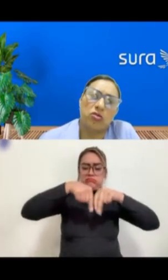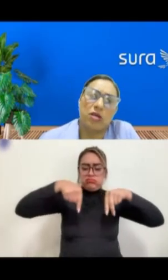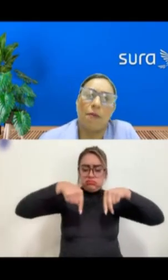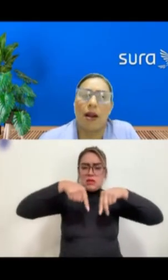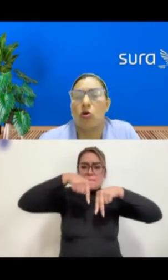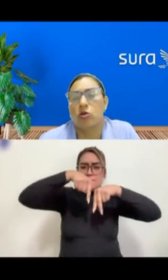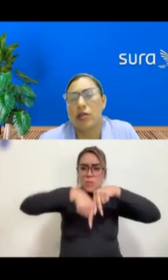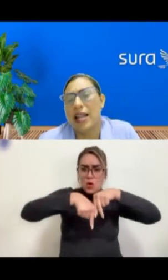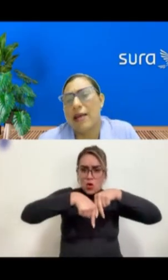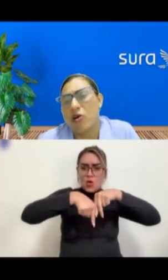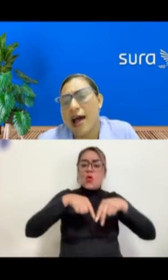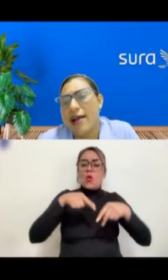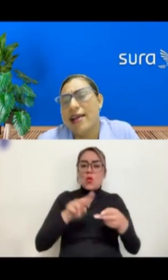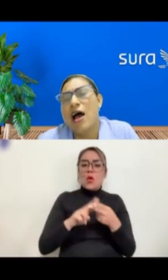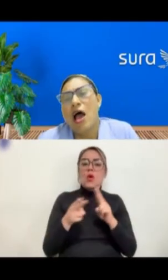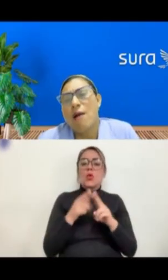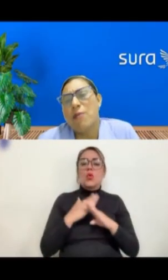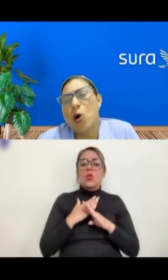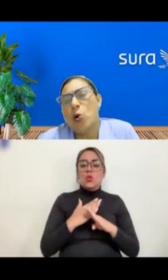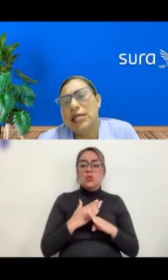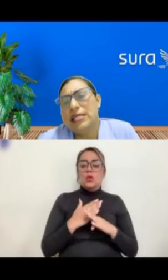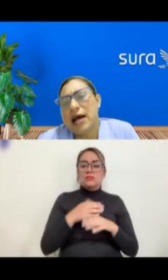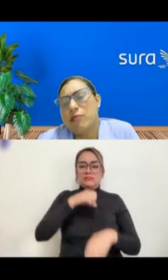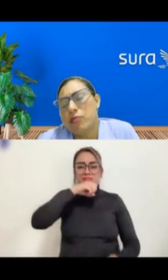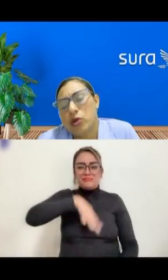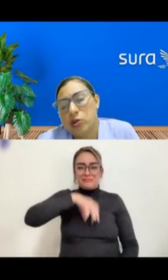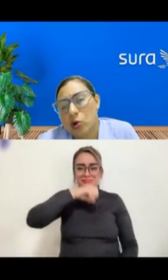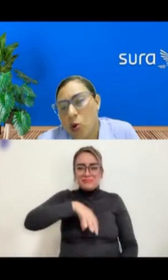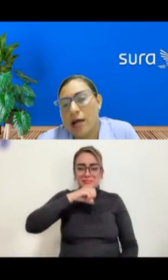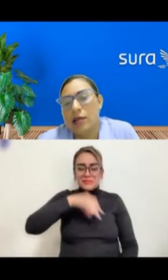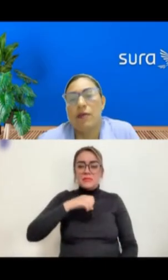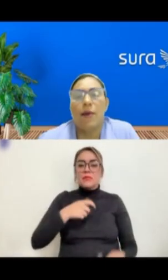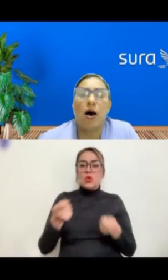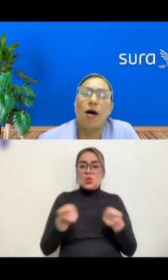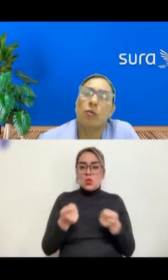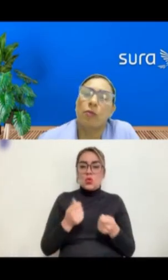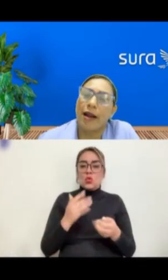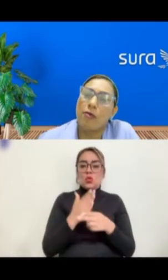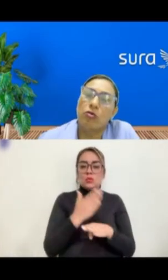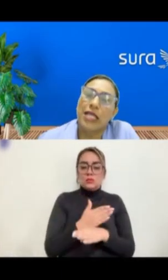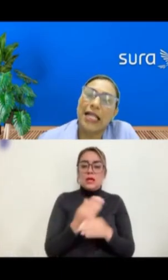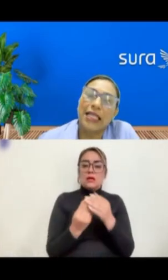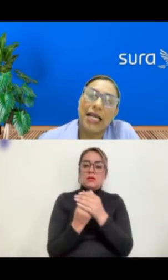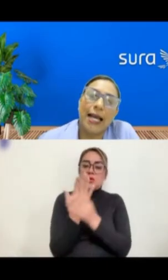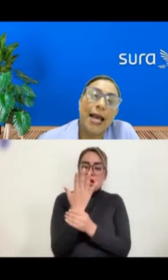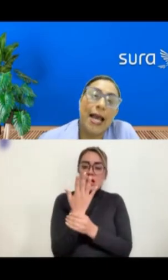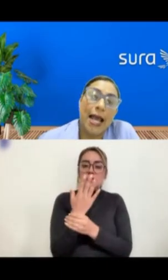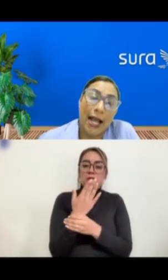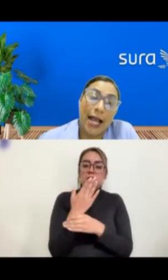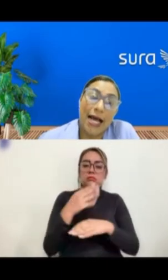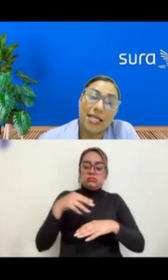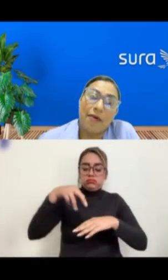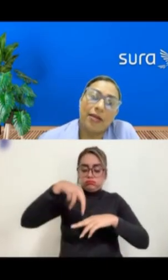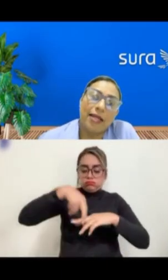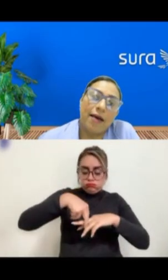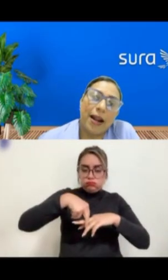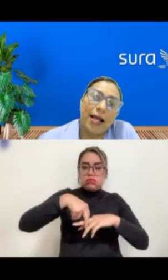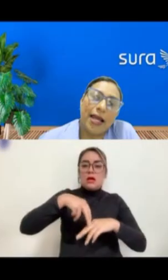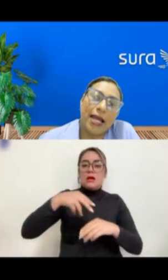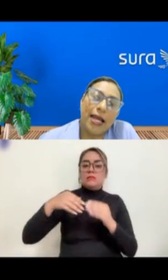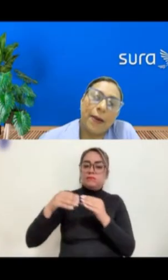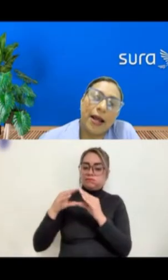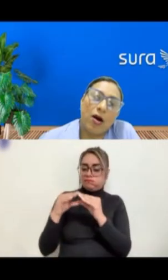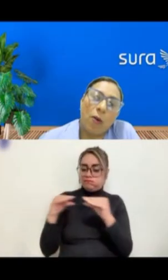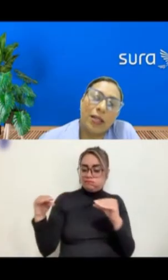una técnica muy crucial para el control de la hemorragia. Vamos a utilizar nuestro guante, vamos a tomar abundante gasa,